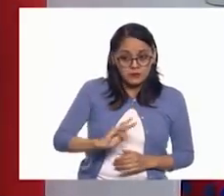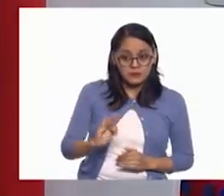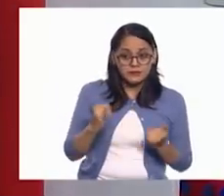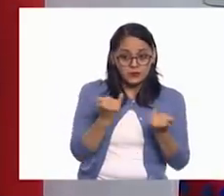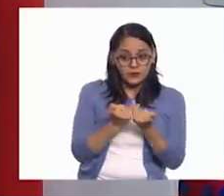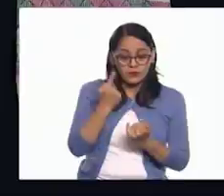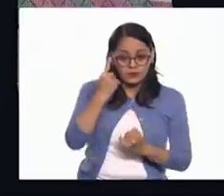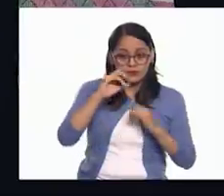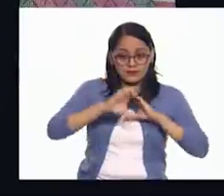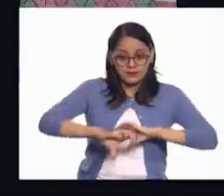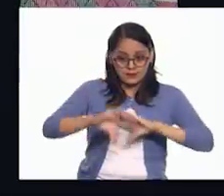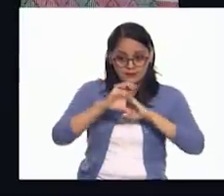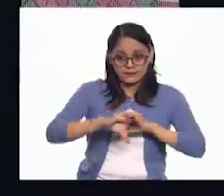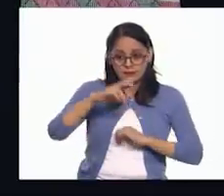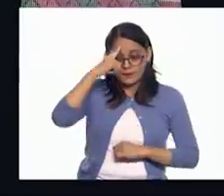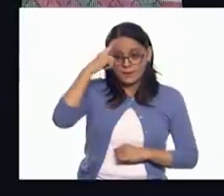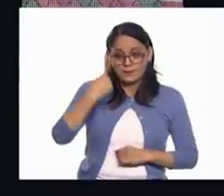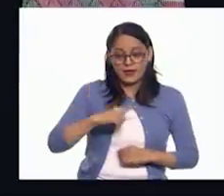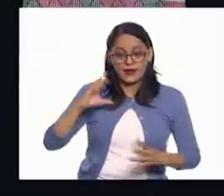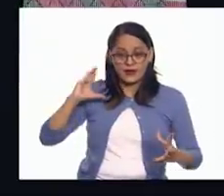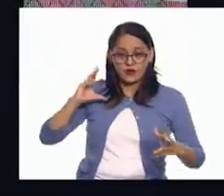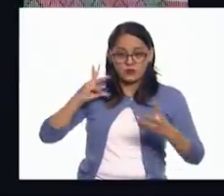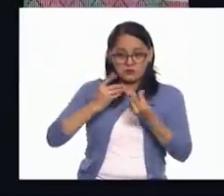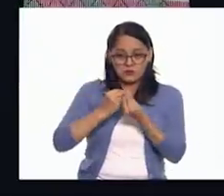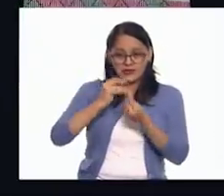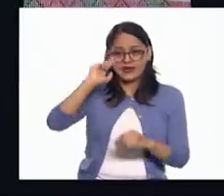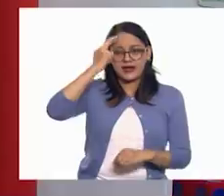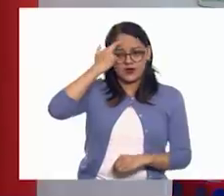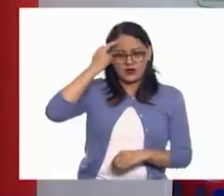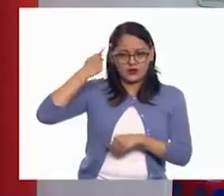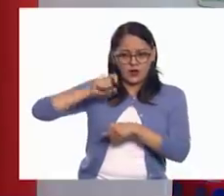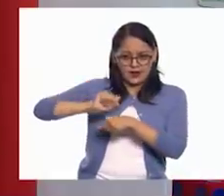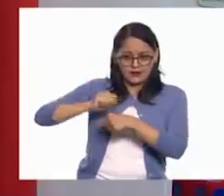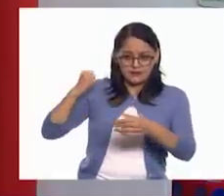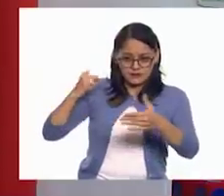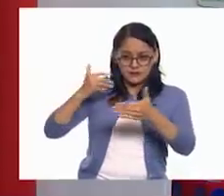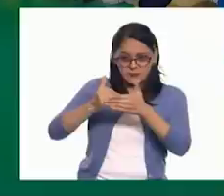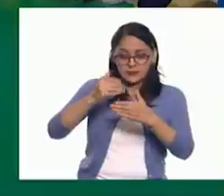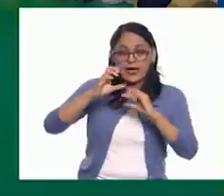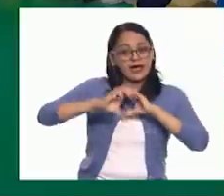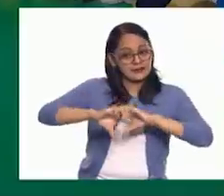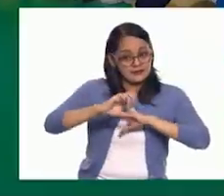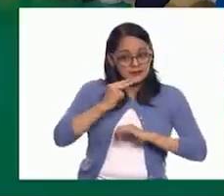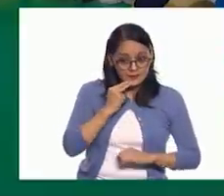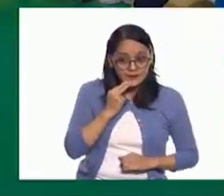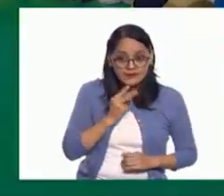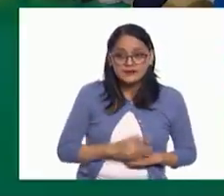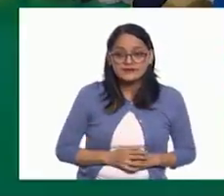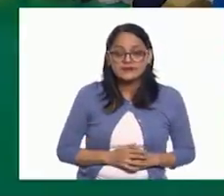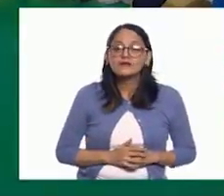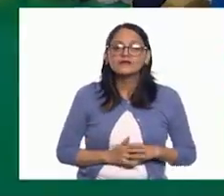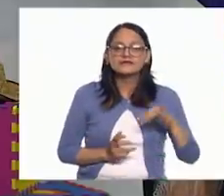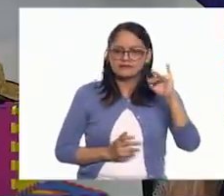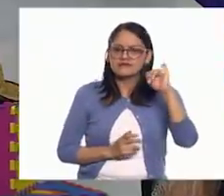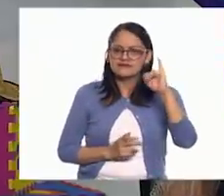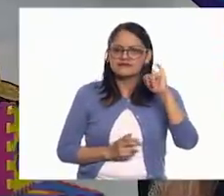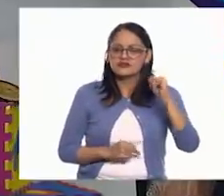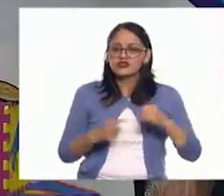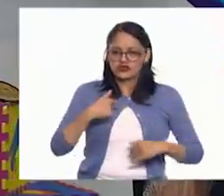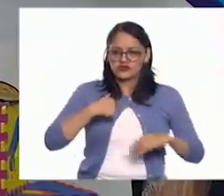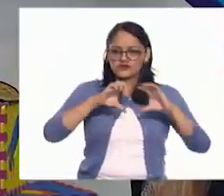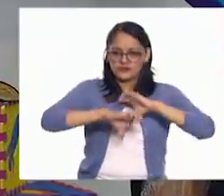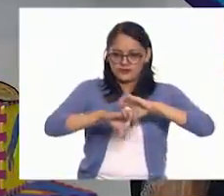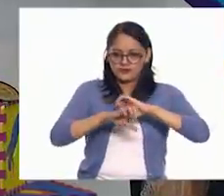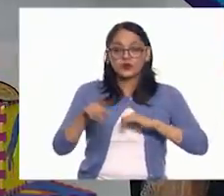hacemos una canción para el repaso de toda la semana? Pero cantado, cantado. ¿Te parece, yo Eric? Sí. Y yo canto